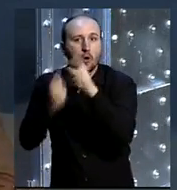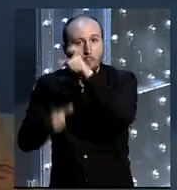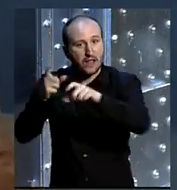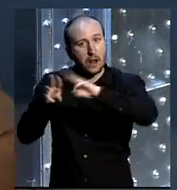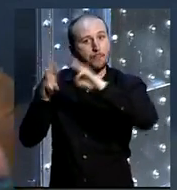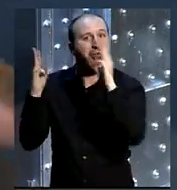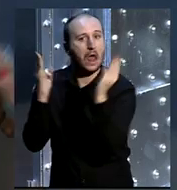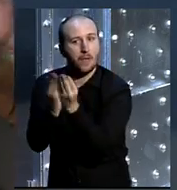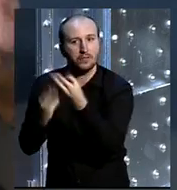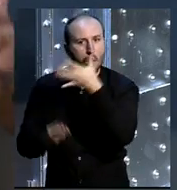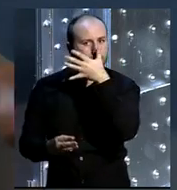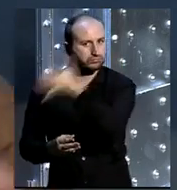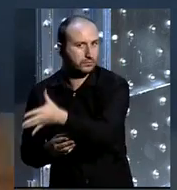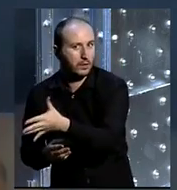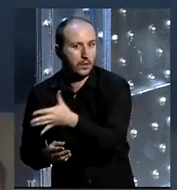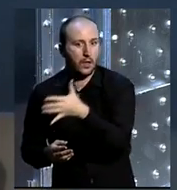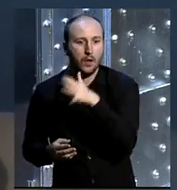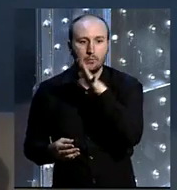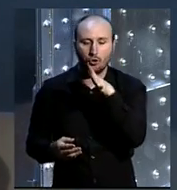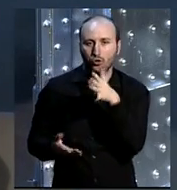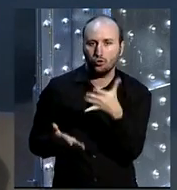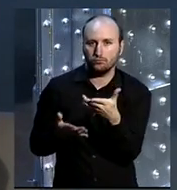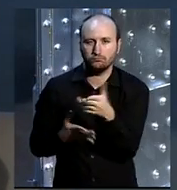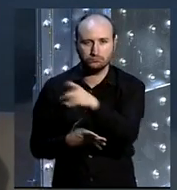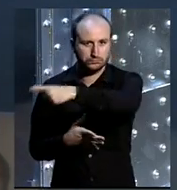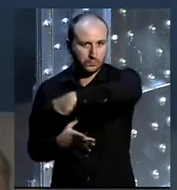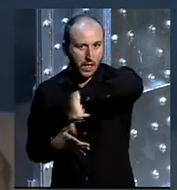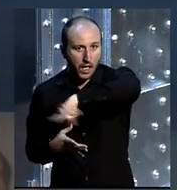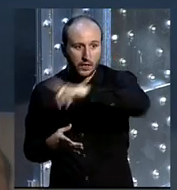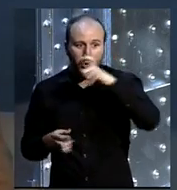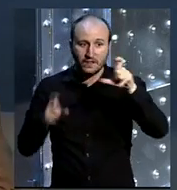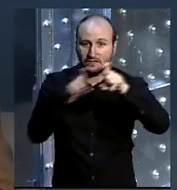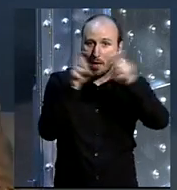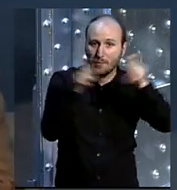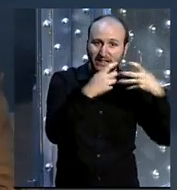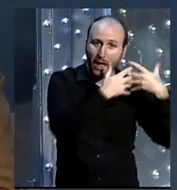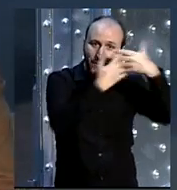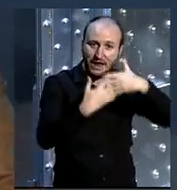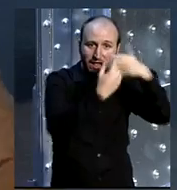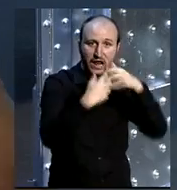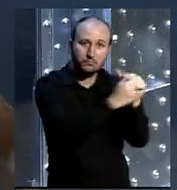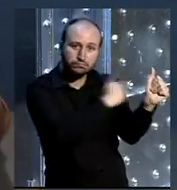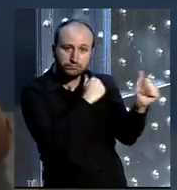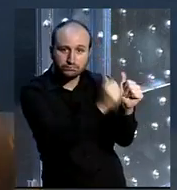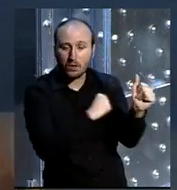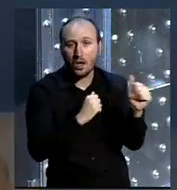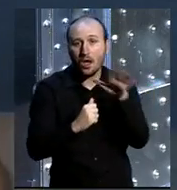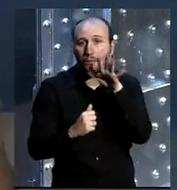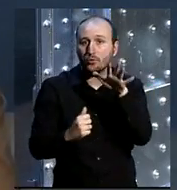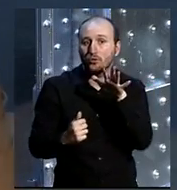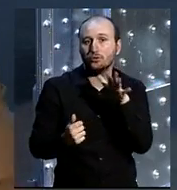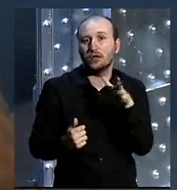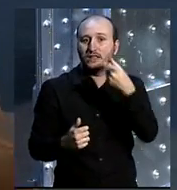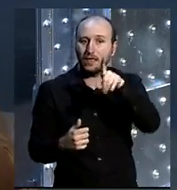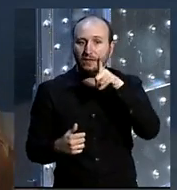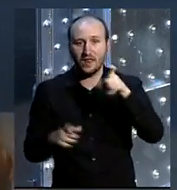de seguir las indicaciones de las empresas americanas de Internet frente a las